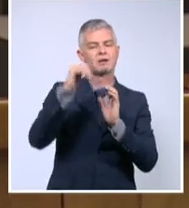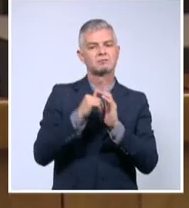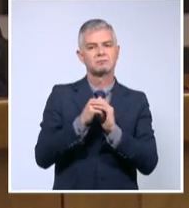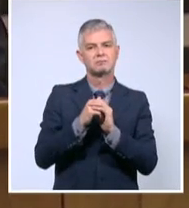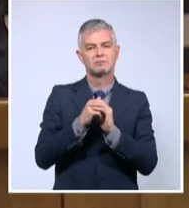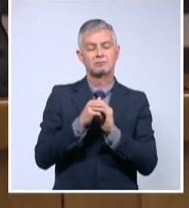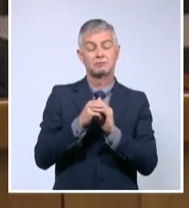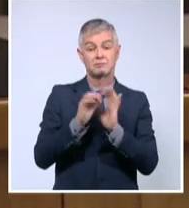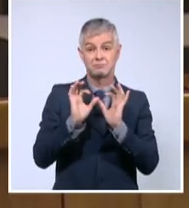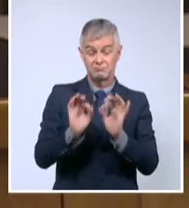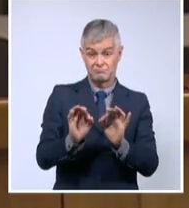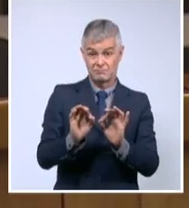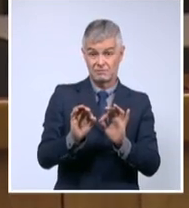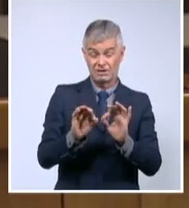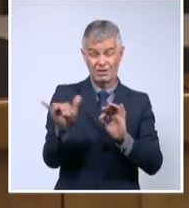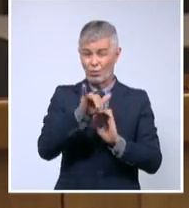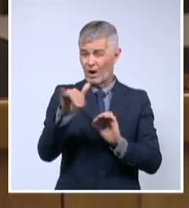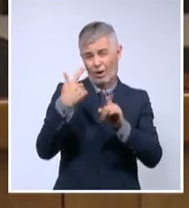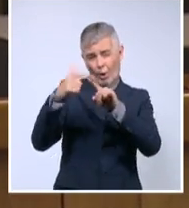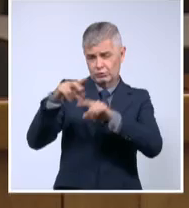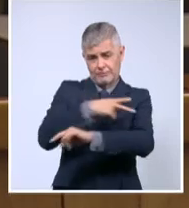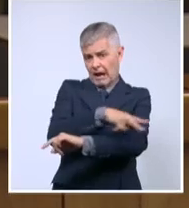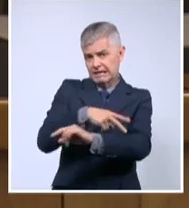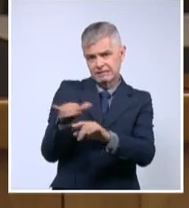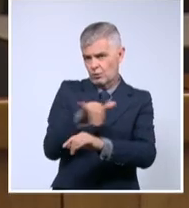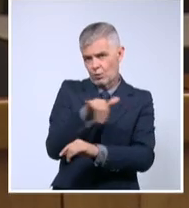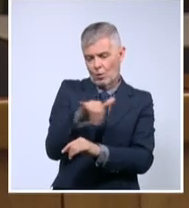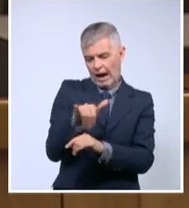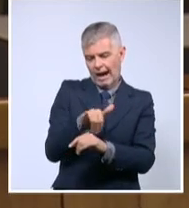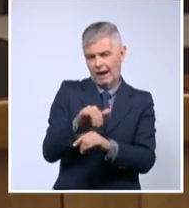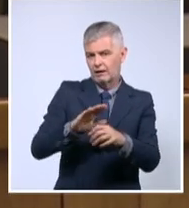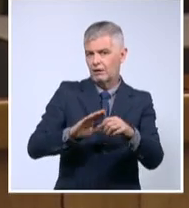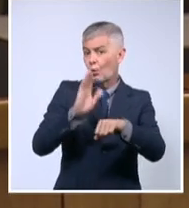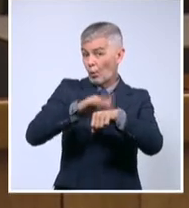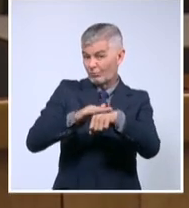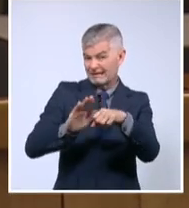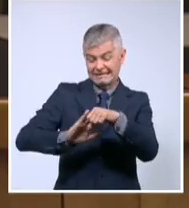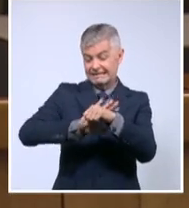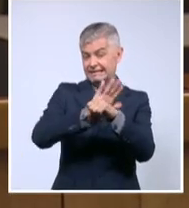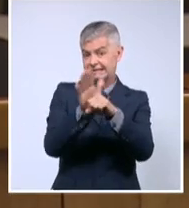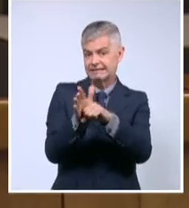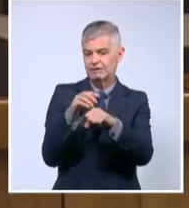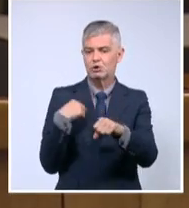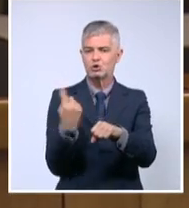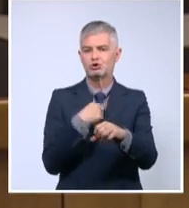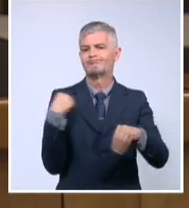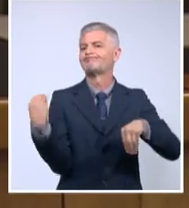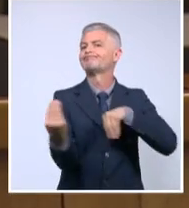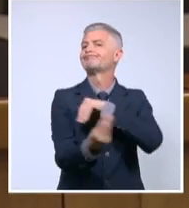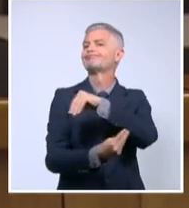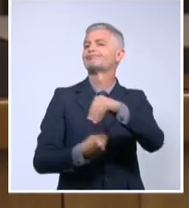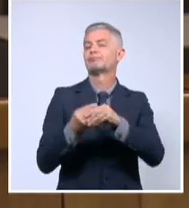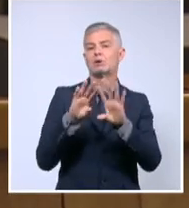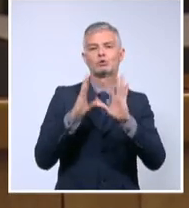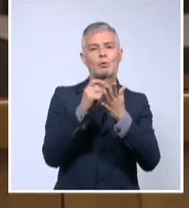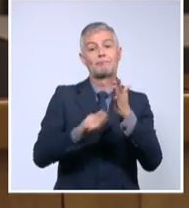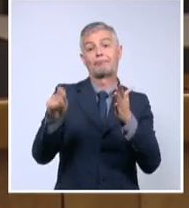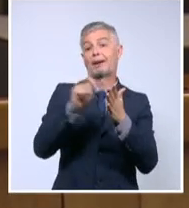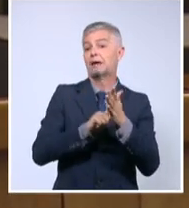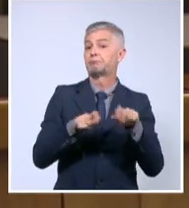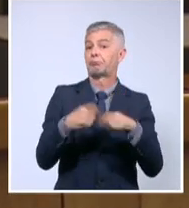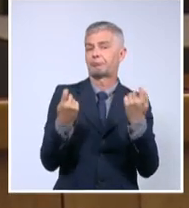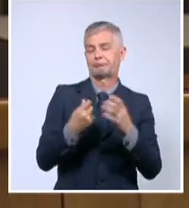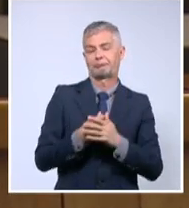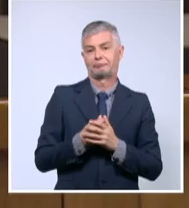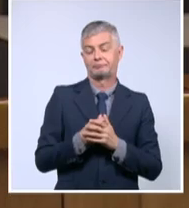sucedido prácticamente en todas las regiones y países, la COVID-19 nos obligó a modificar todas las previsiones. El hecho